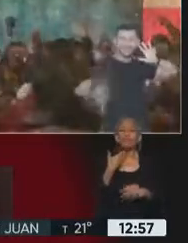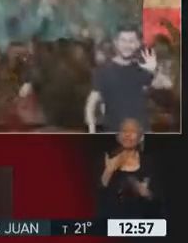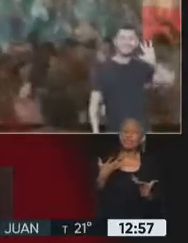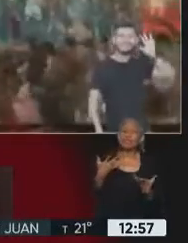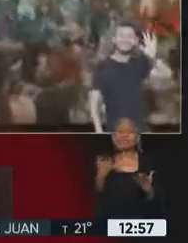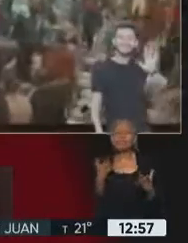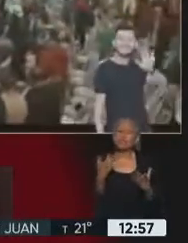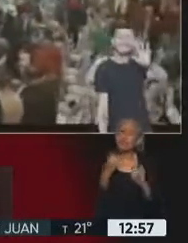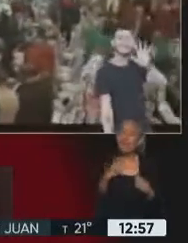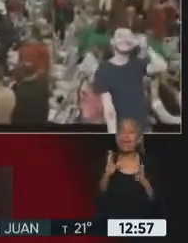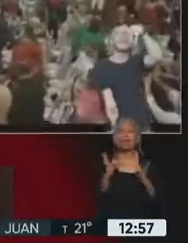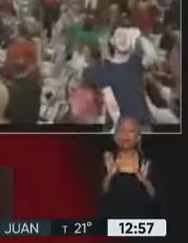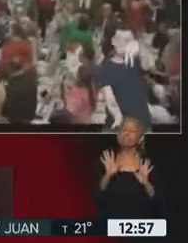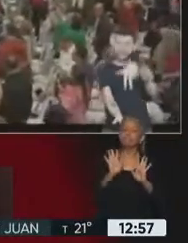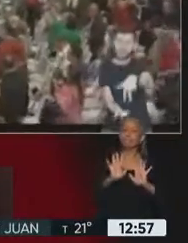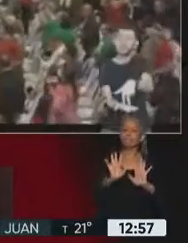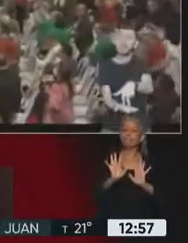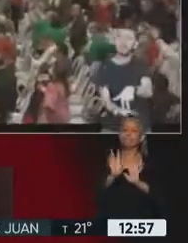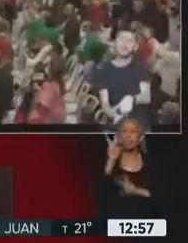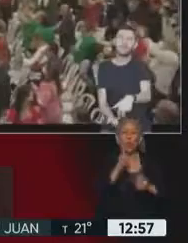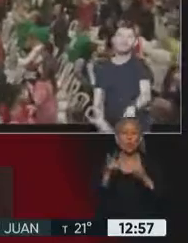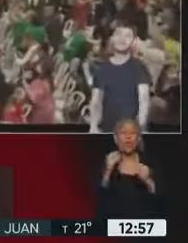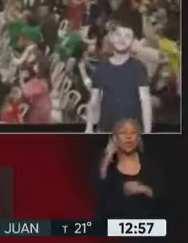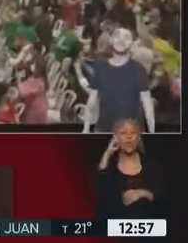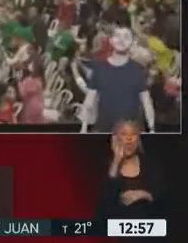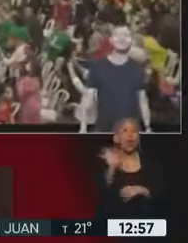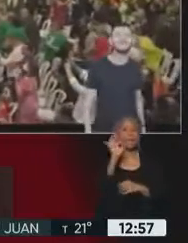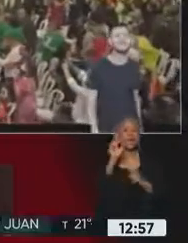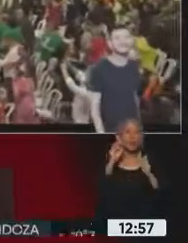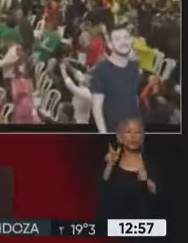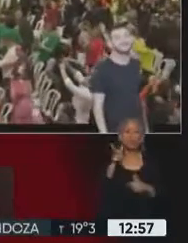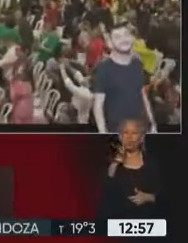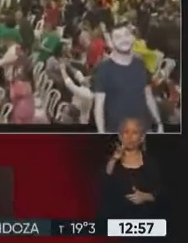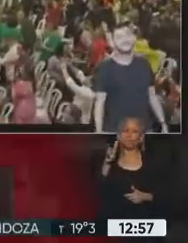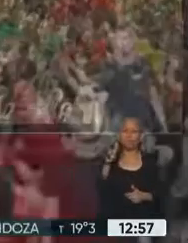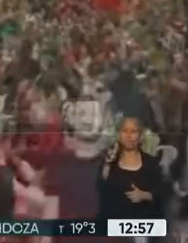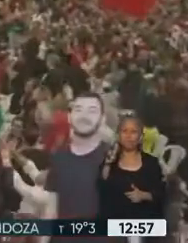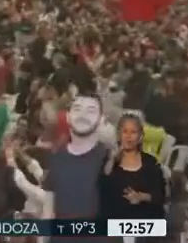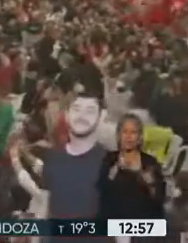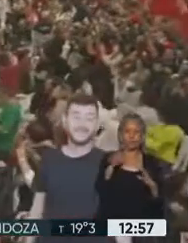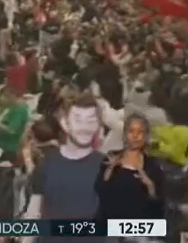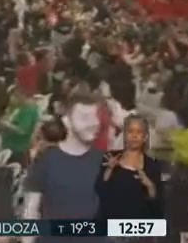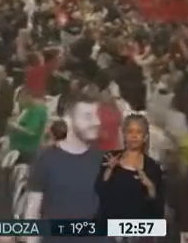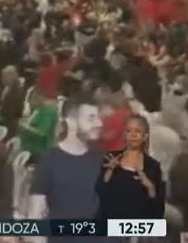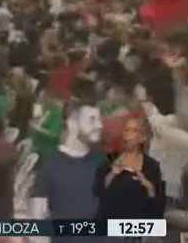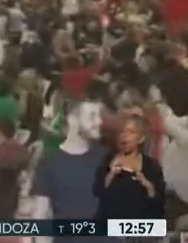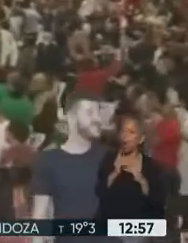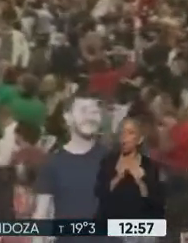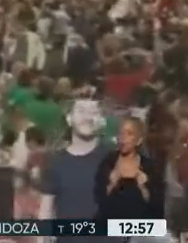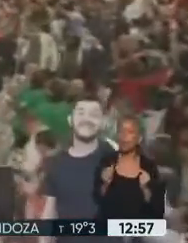otro lado también buscan que no tenga algunas opiniones o declaraciones que puede llegar a jugar en contra la campaña como algunas que se pudieron ver en las últimas